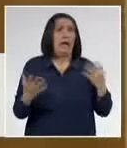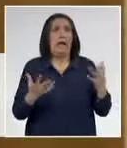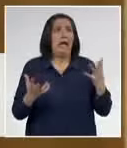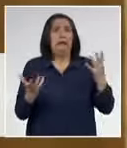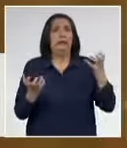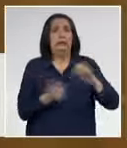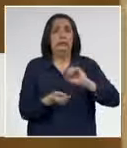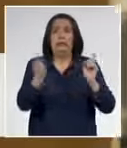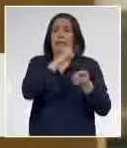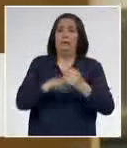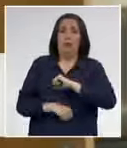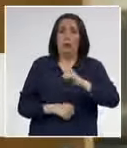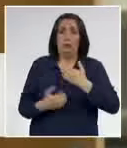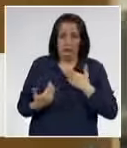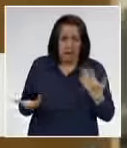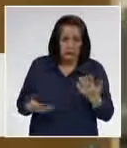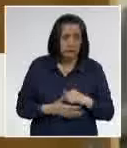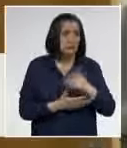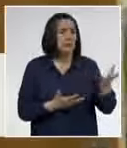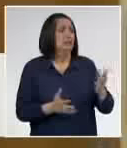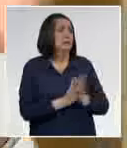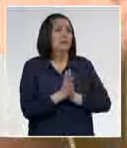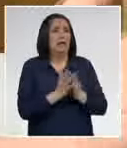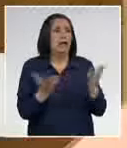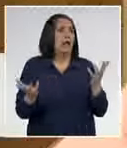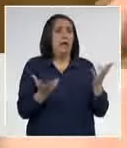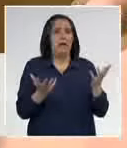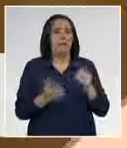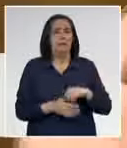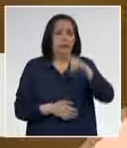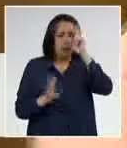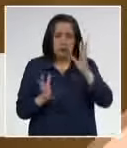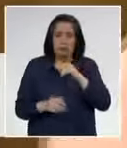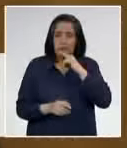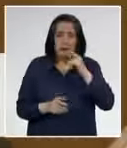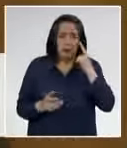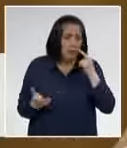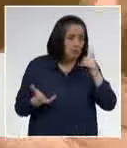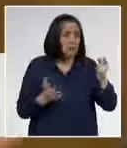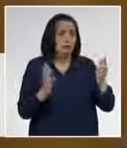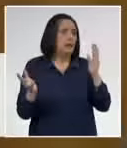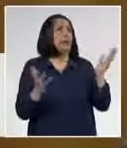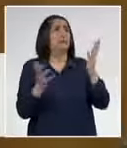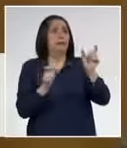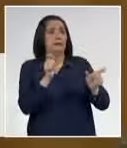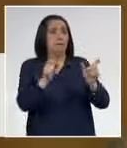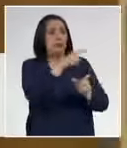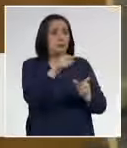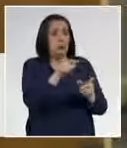voltear eso en contra de alguien. Y lo que los desespera, peruanos y peruanas, lo que los desespera es